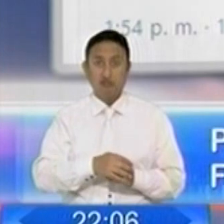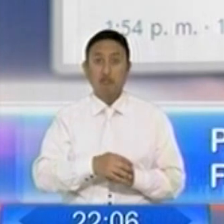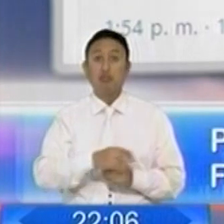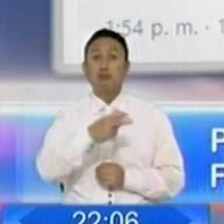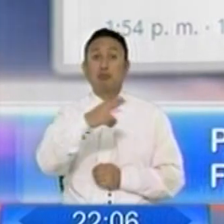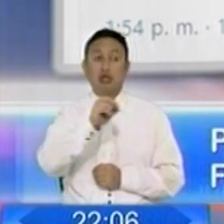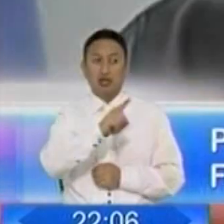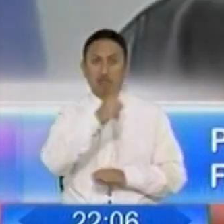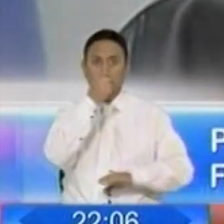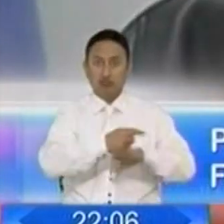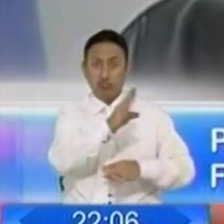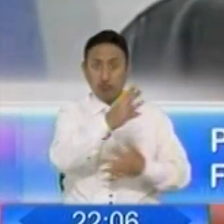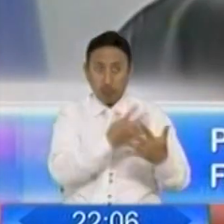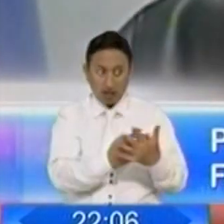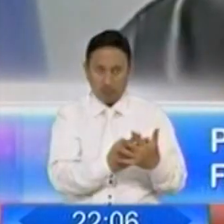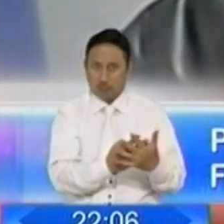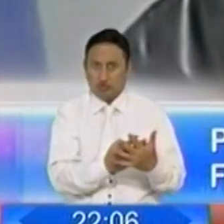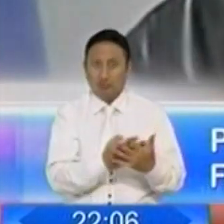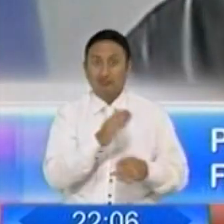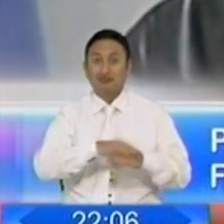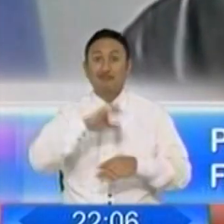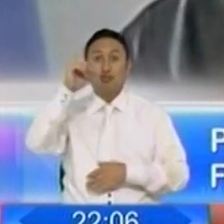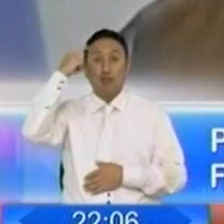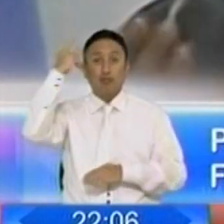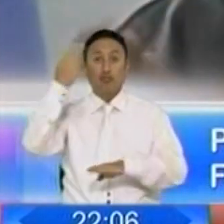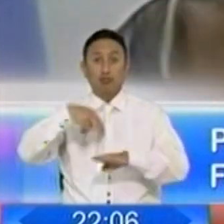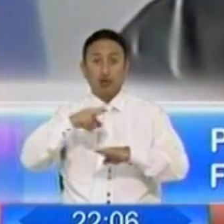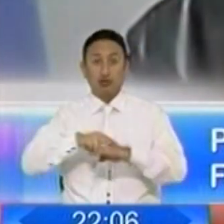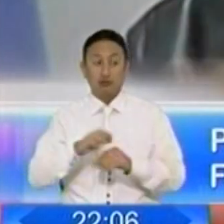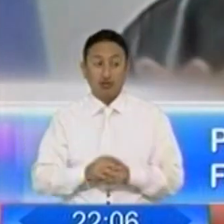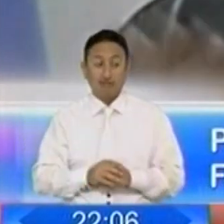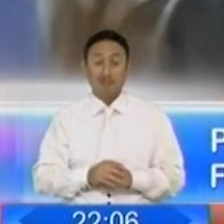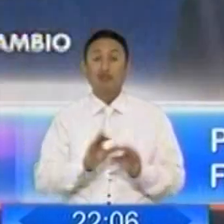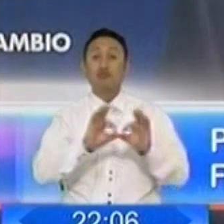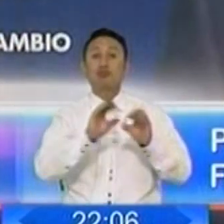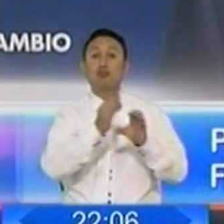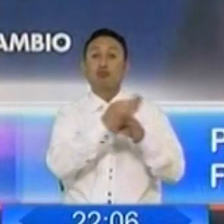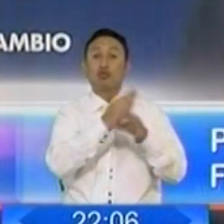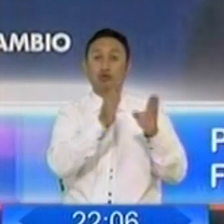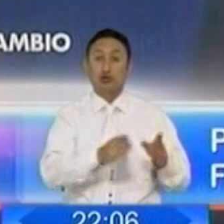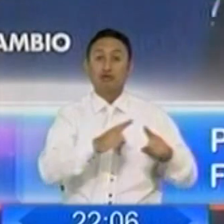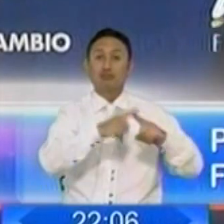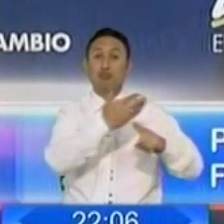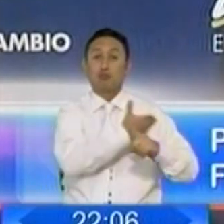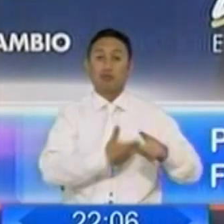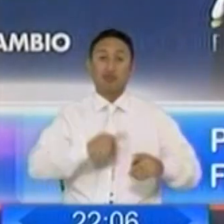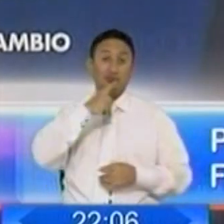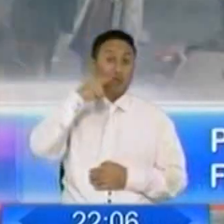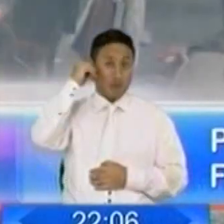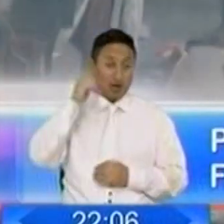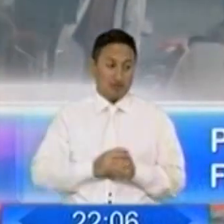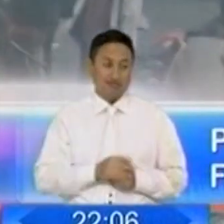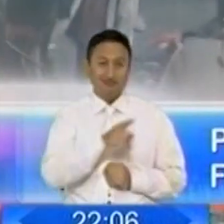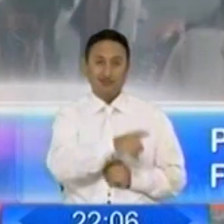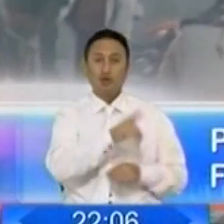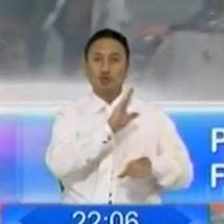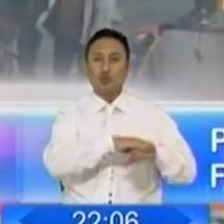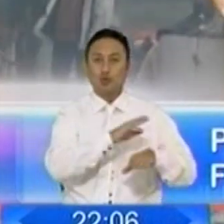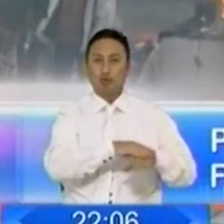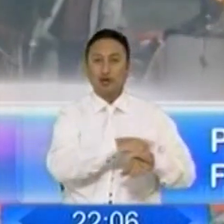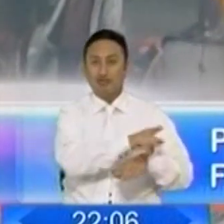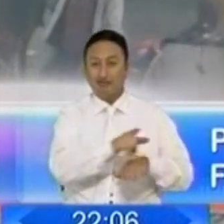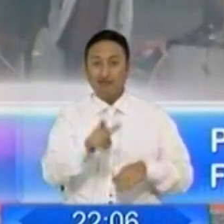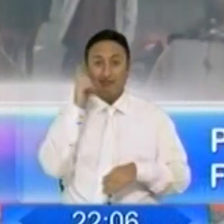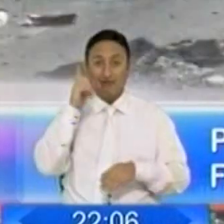Virgilio Hernández. Esto luego de que el gobierno nacional acusara a varios funcionarios del expresidente Correa de ser algunos de los